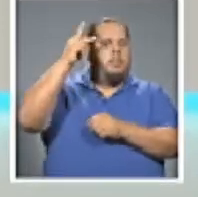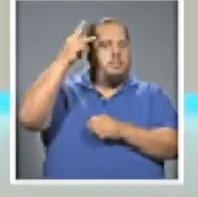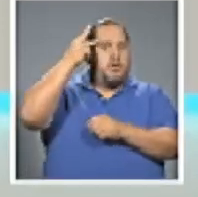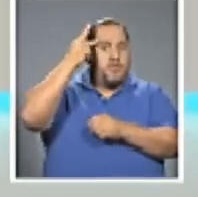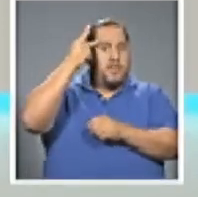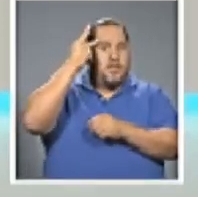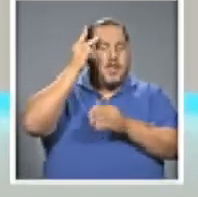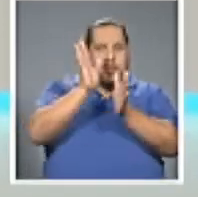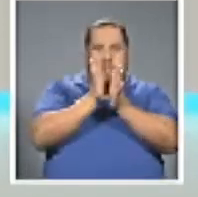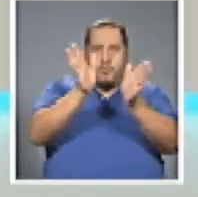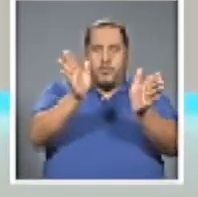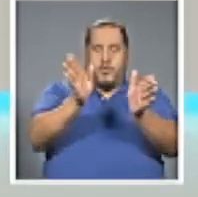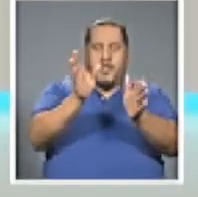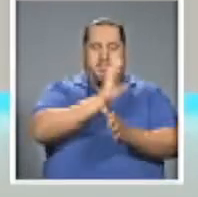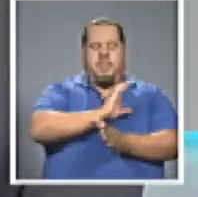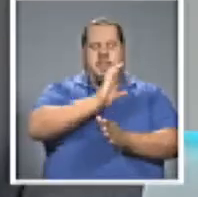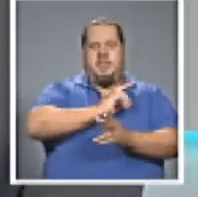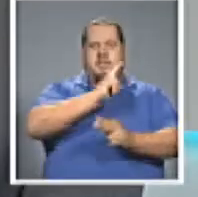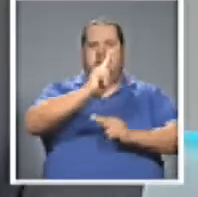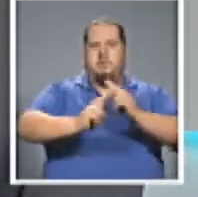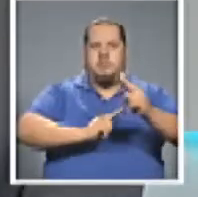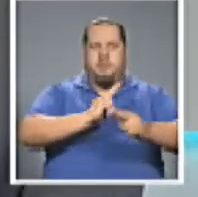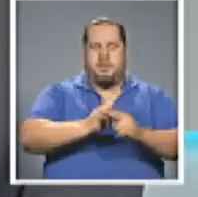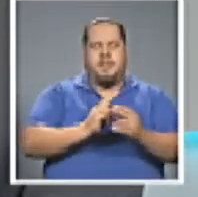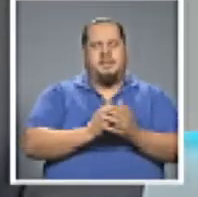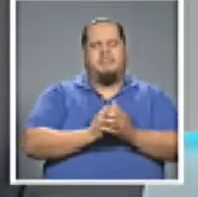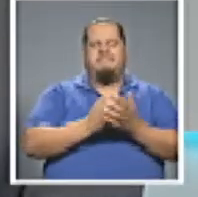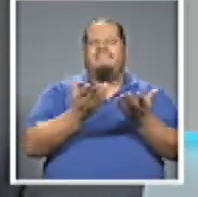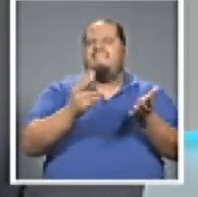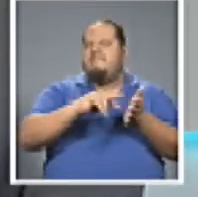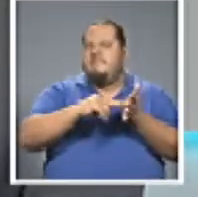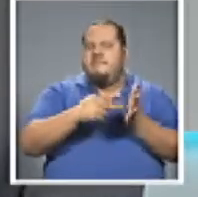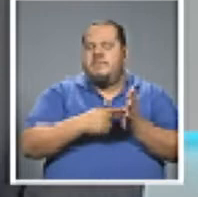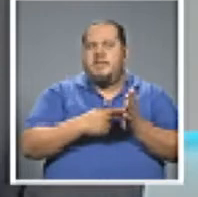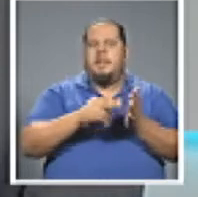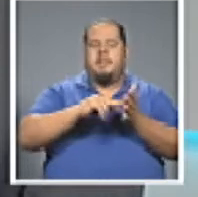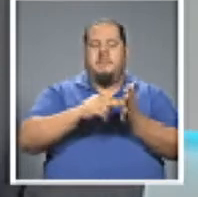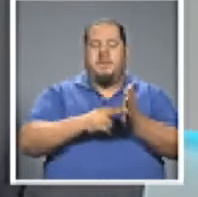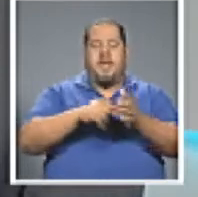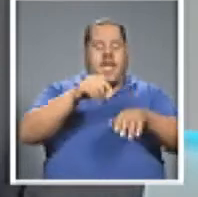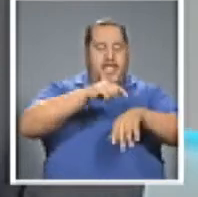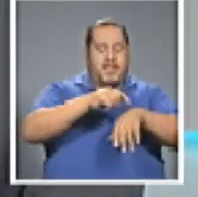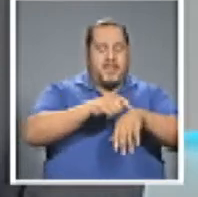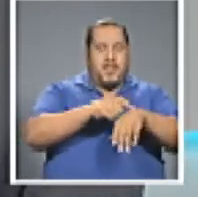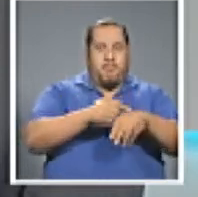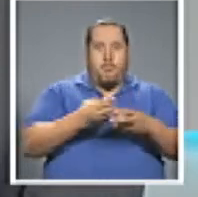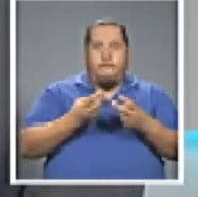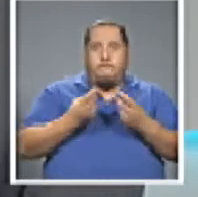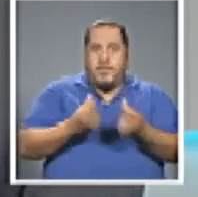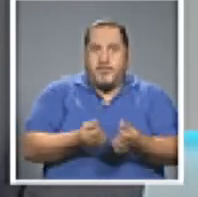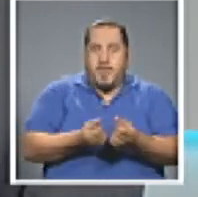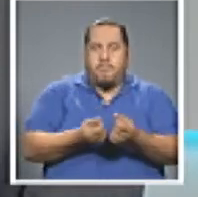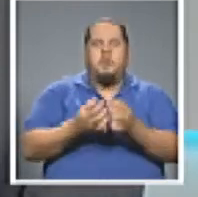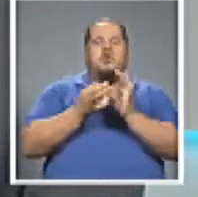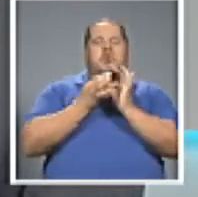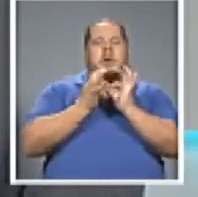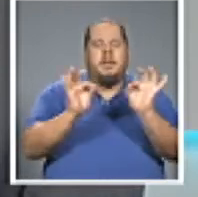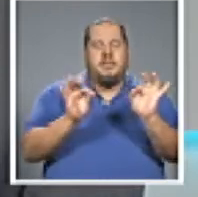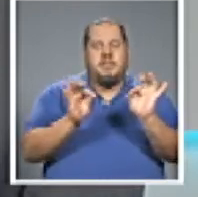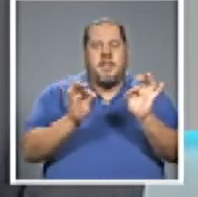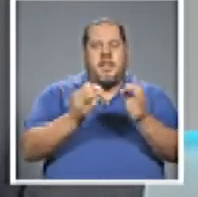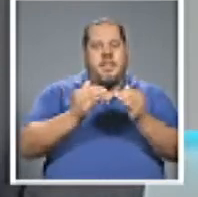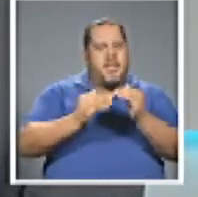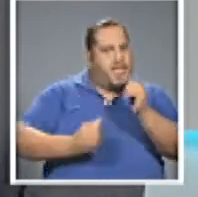características universales. En otras palabras, en el plazo de tiempo más rápido, poder garantizar de que el mayor